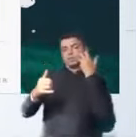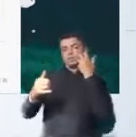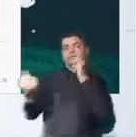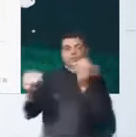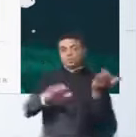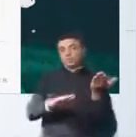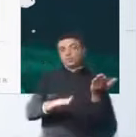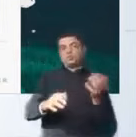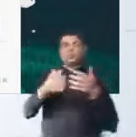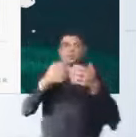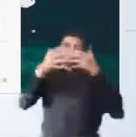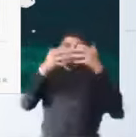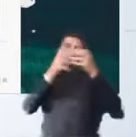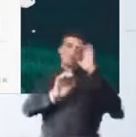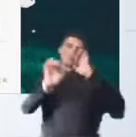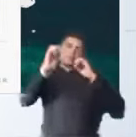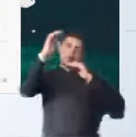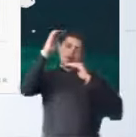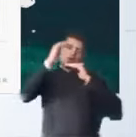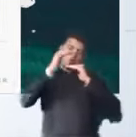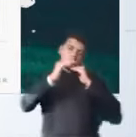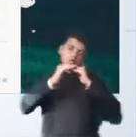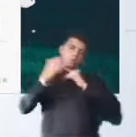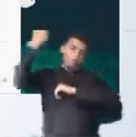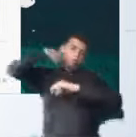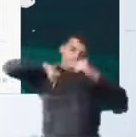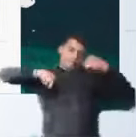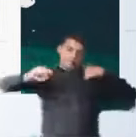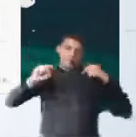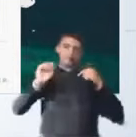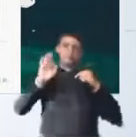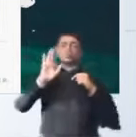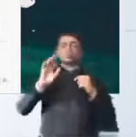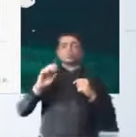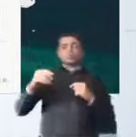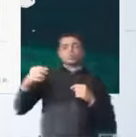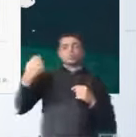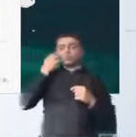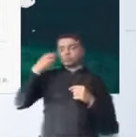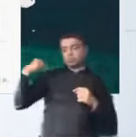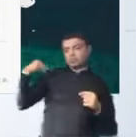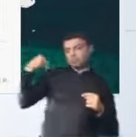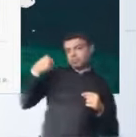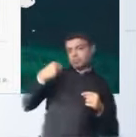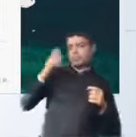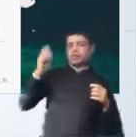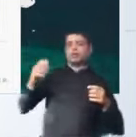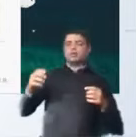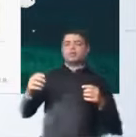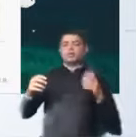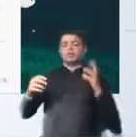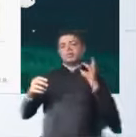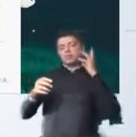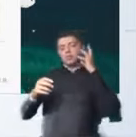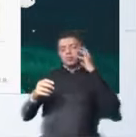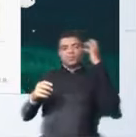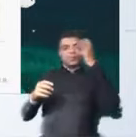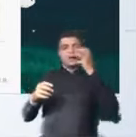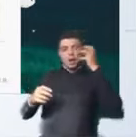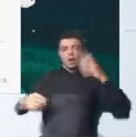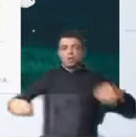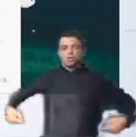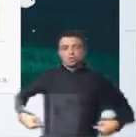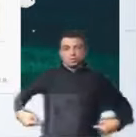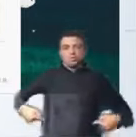personas que generalmente tienen patologías como diabetes, hipertensión, etc. Ahora, el segundo grupo etario